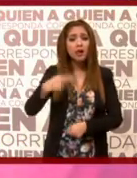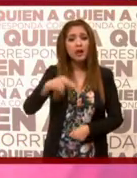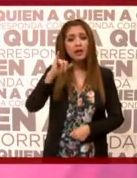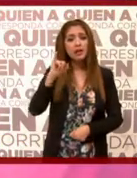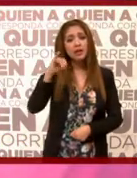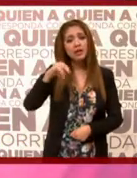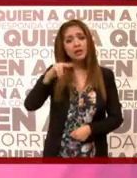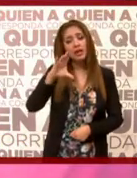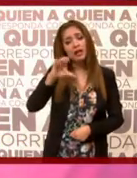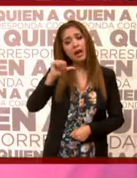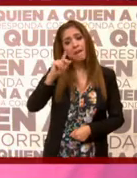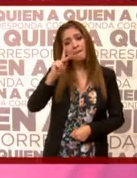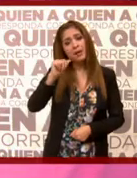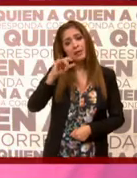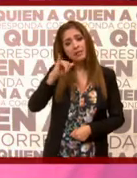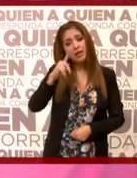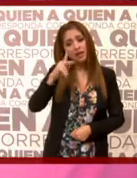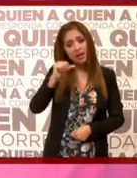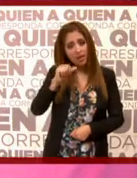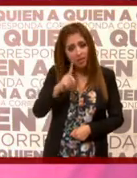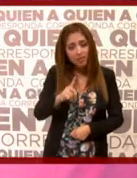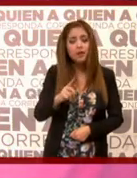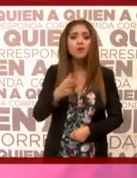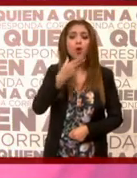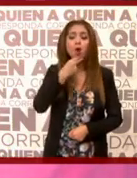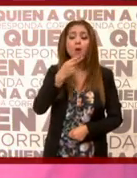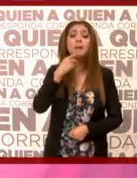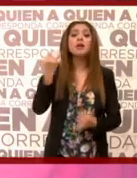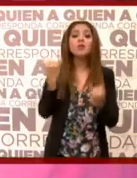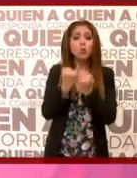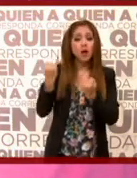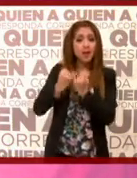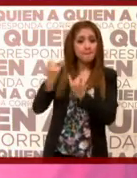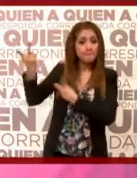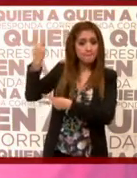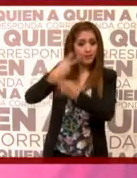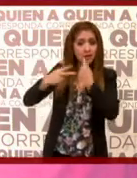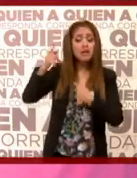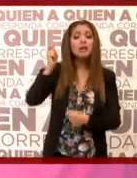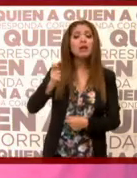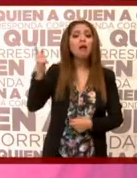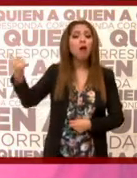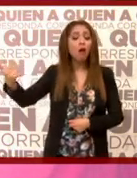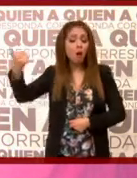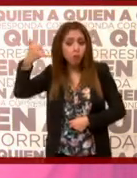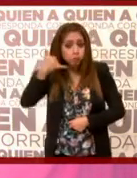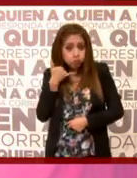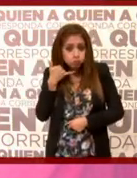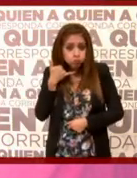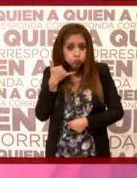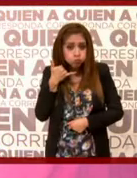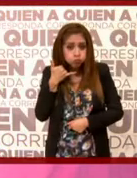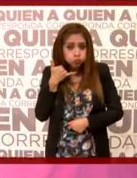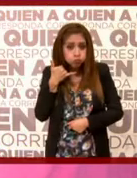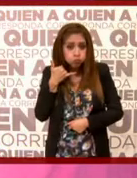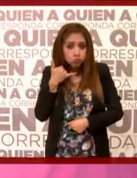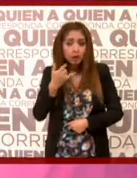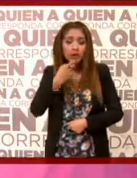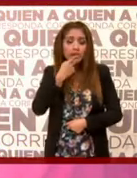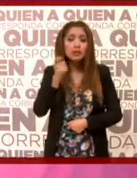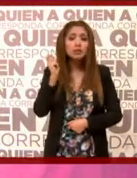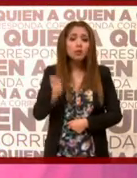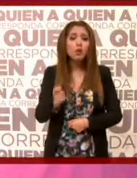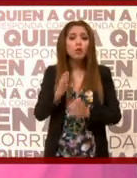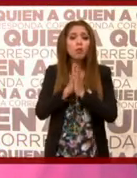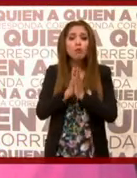presentó con él el señor síndico municipal Jorge Gutiérrez, el cual me llamó y me dijo que lo único que se me pedía de favor es